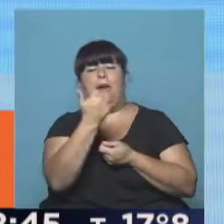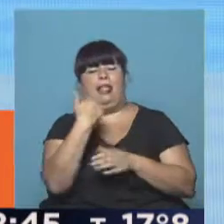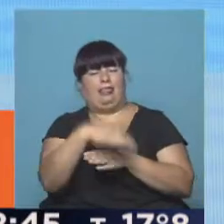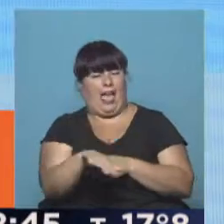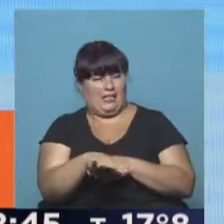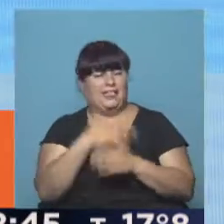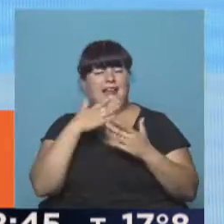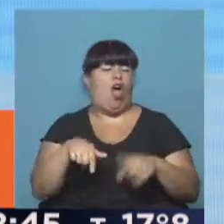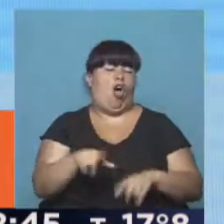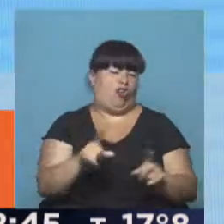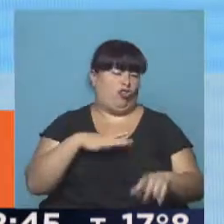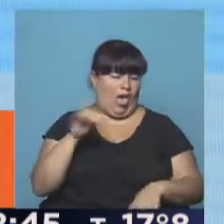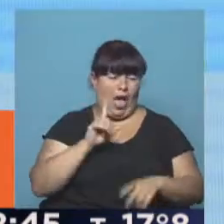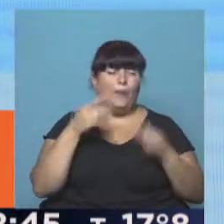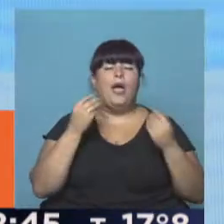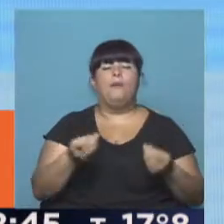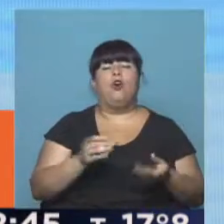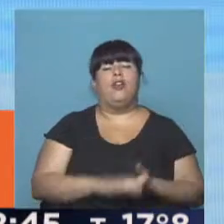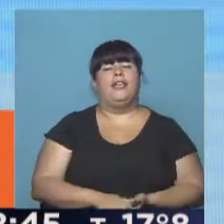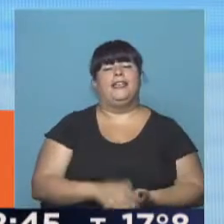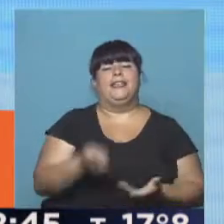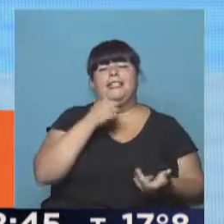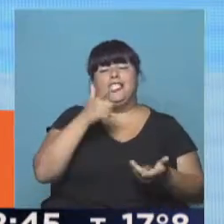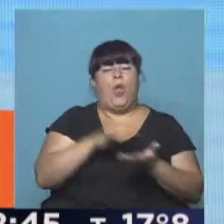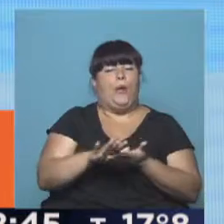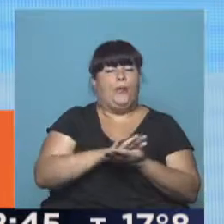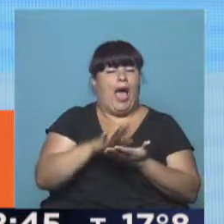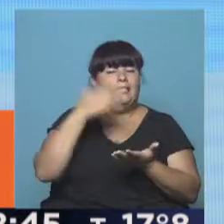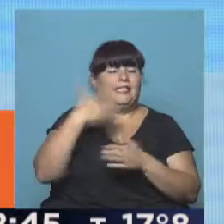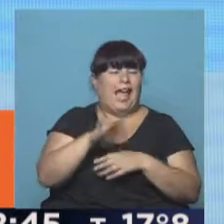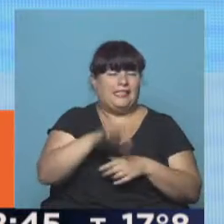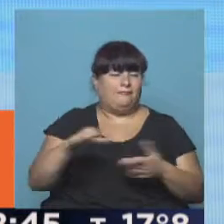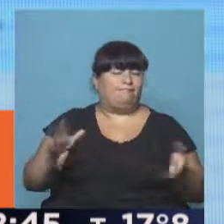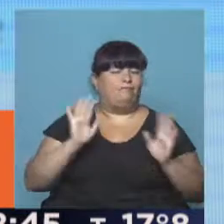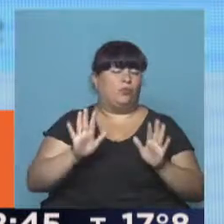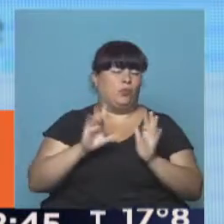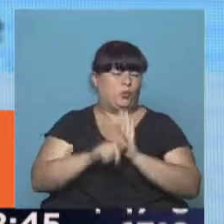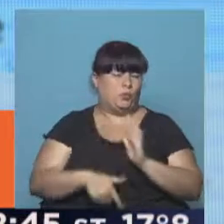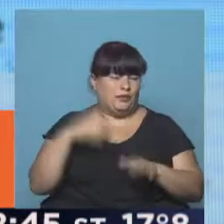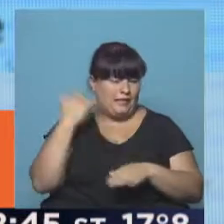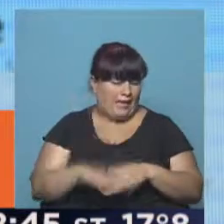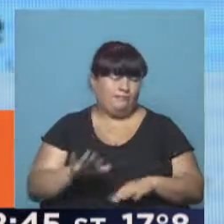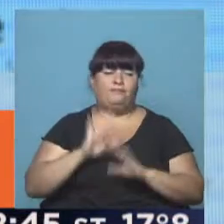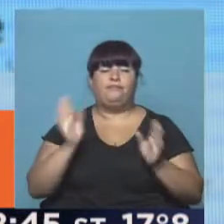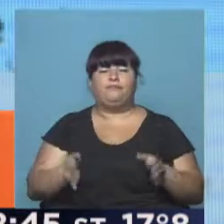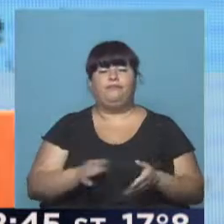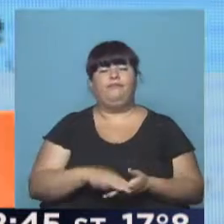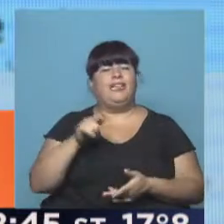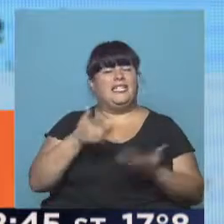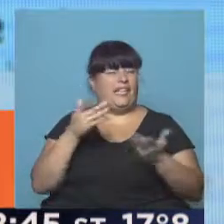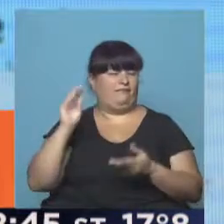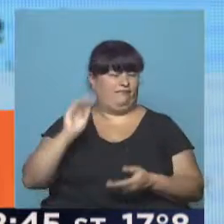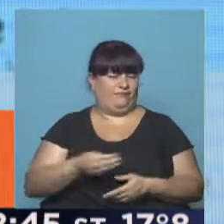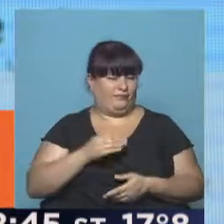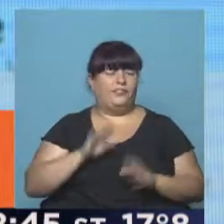a través hoy no lo hacemos todavía porque si no tenés una base instalada de taxistas vas a esperar mucho por tu taxi entonces vas a decir este servicio no